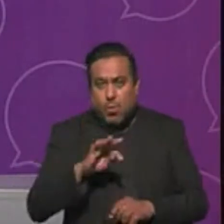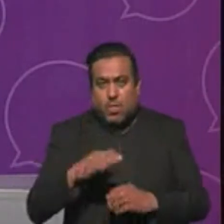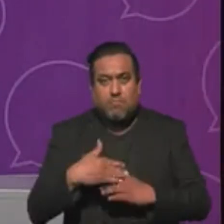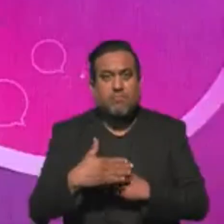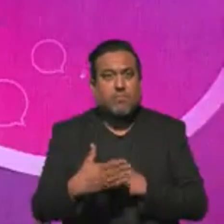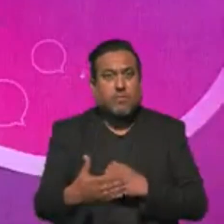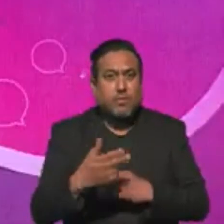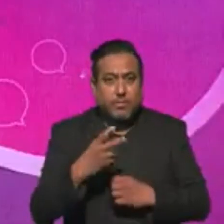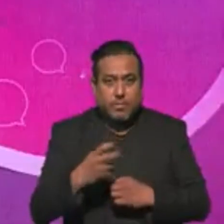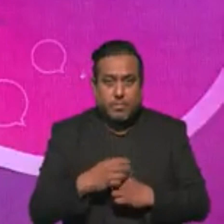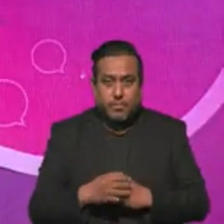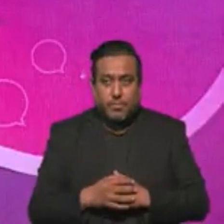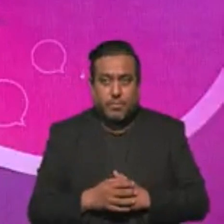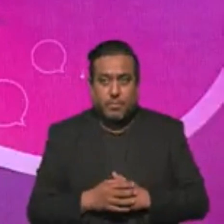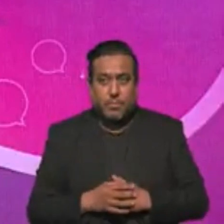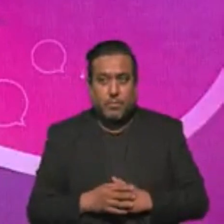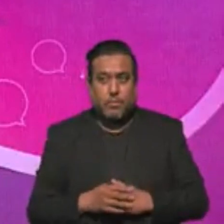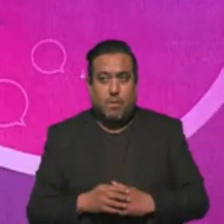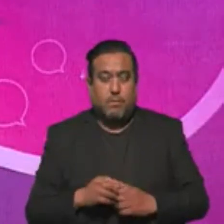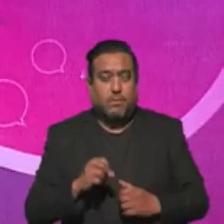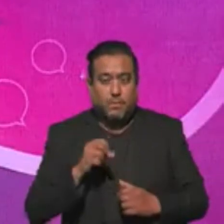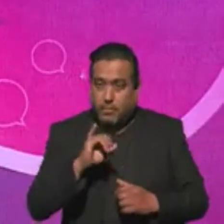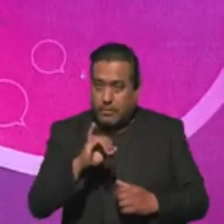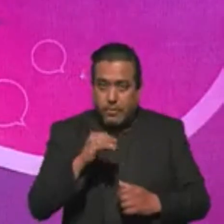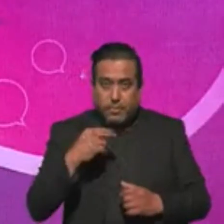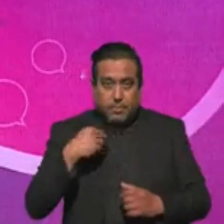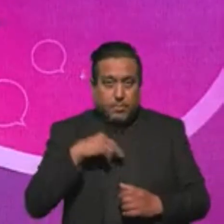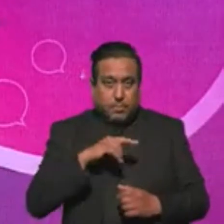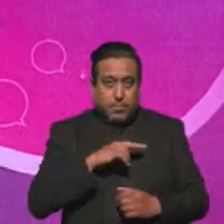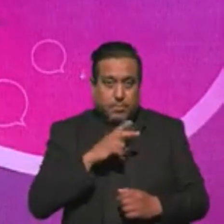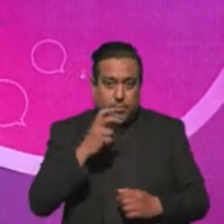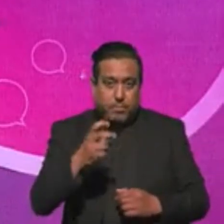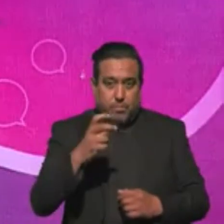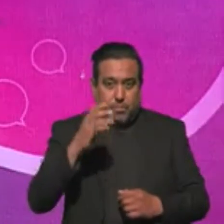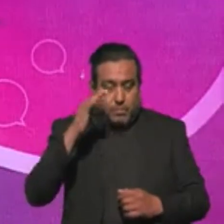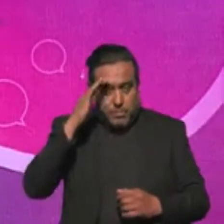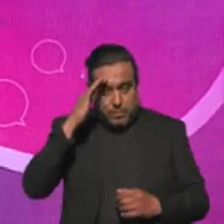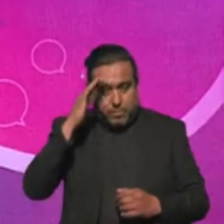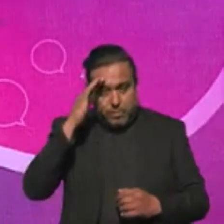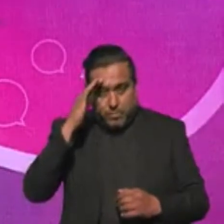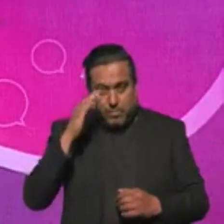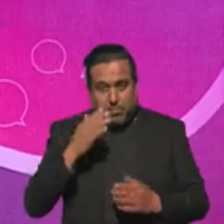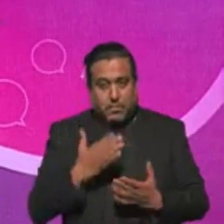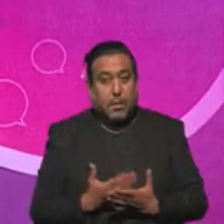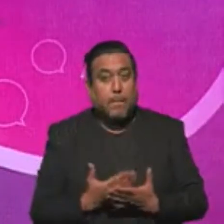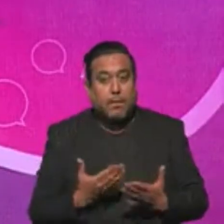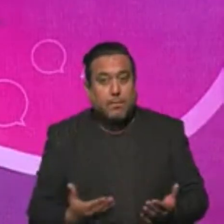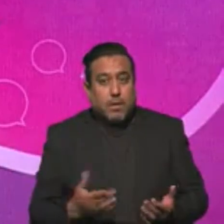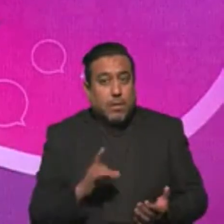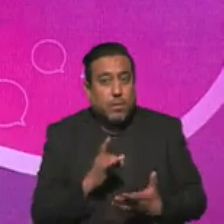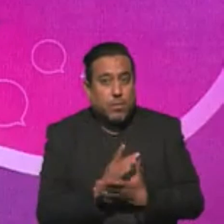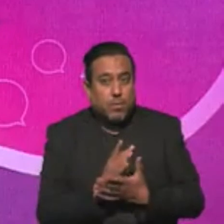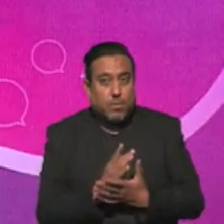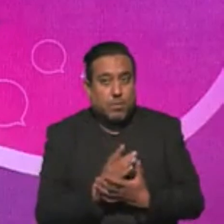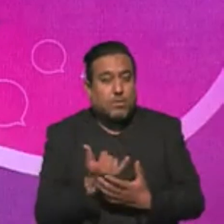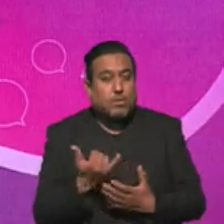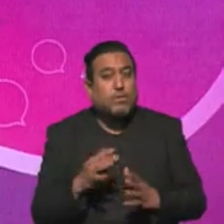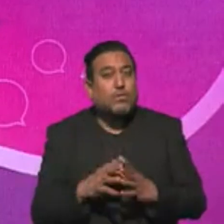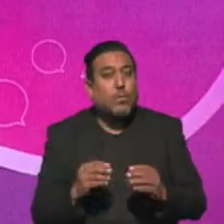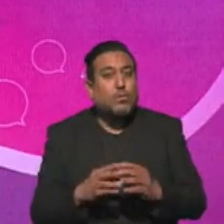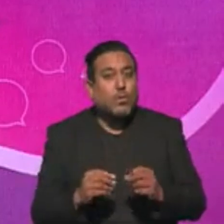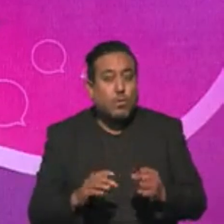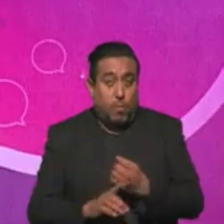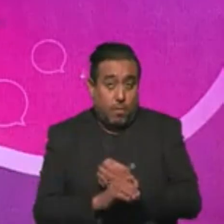candidato sí efectivamente siempre estamos pensando no solamente en el presente y en la solución de sus